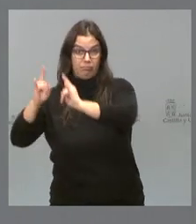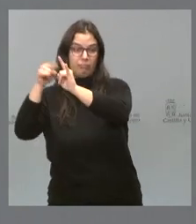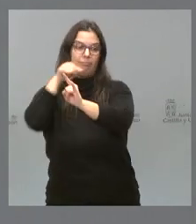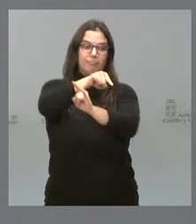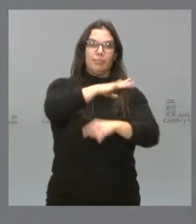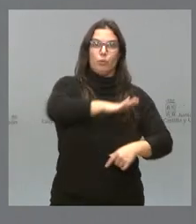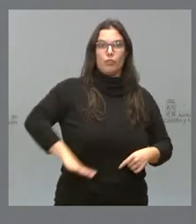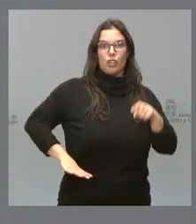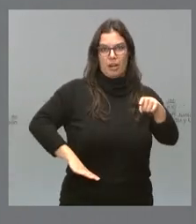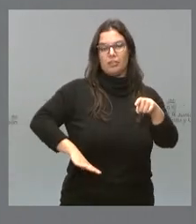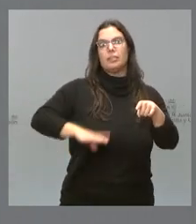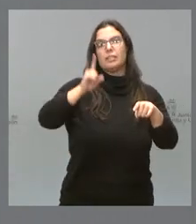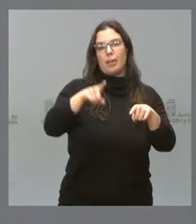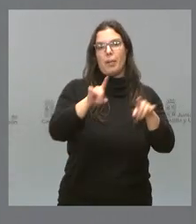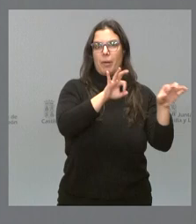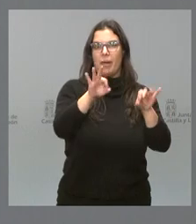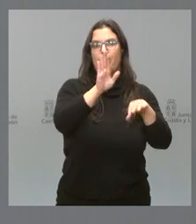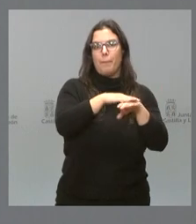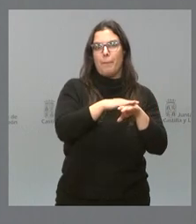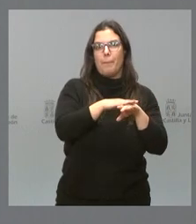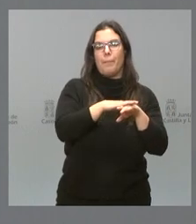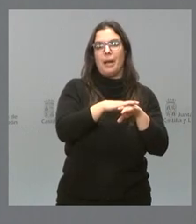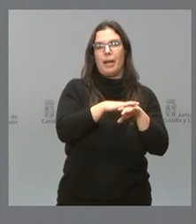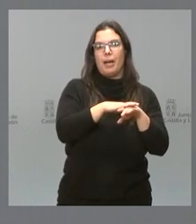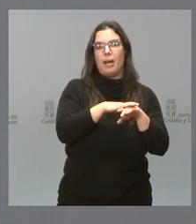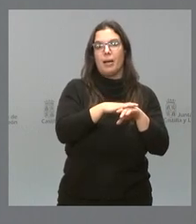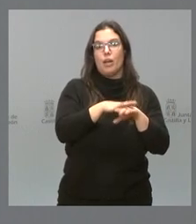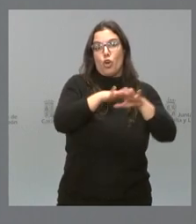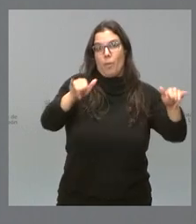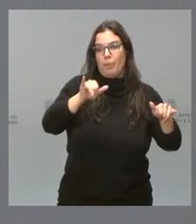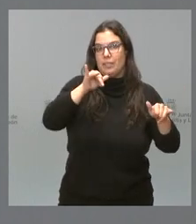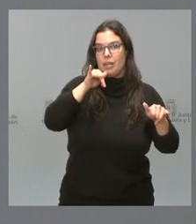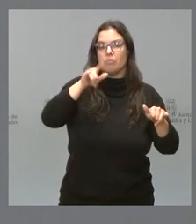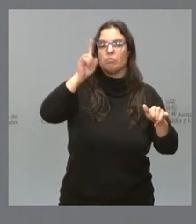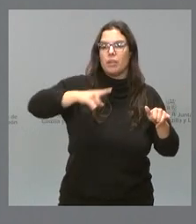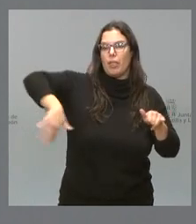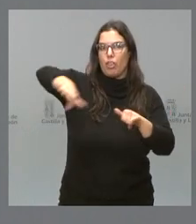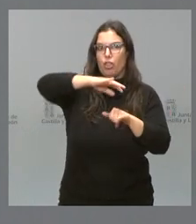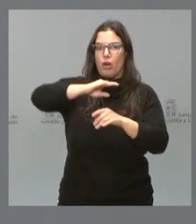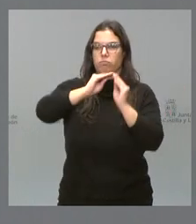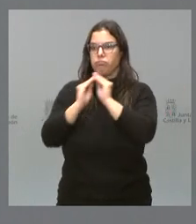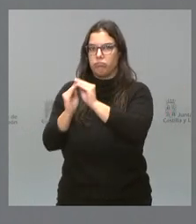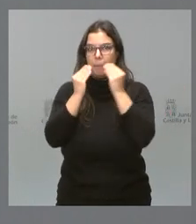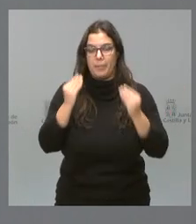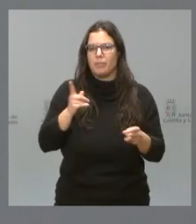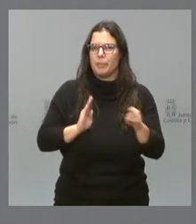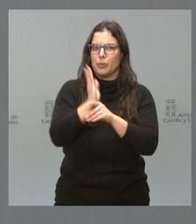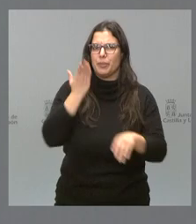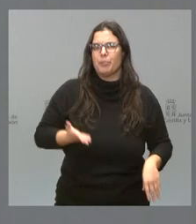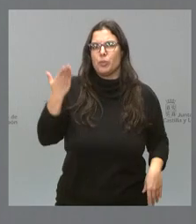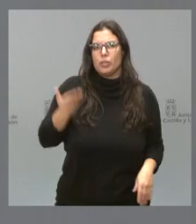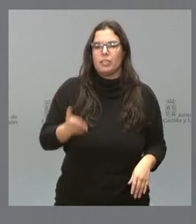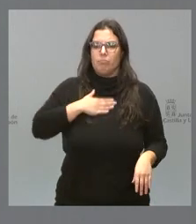durante el plazo de ejecución del nuevo mercado y la Urbanización del entorno una inversión Sin lugar a dudas relevante con la aportación